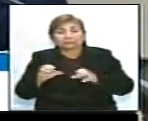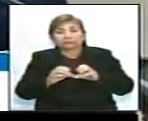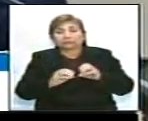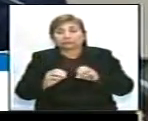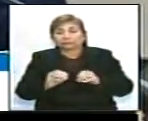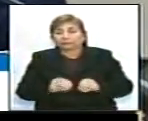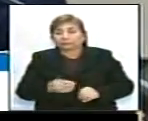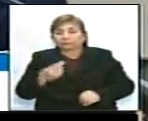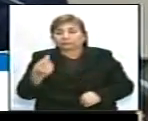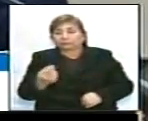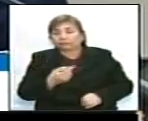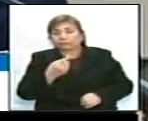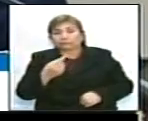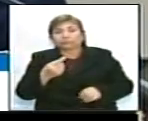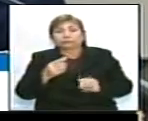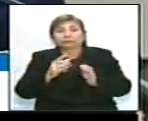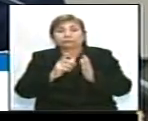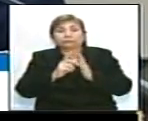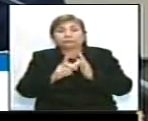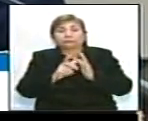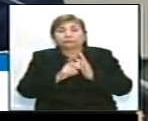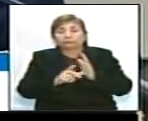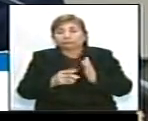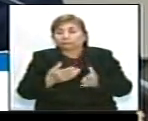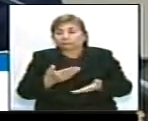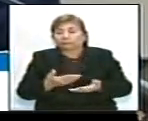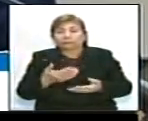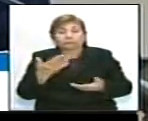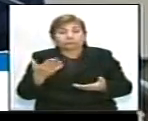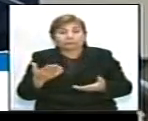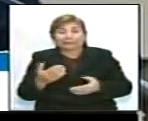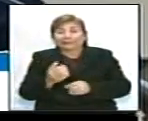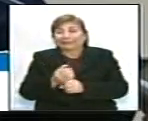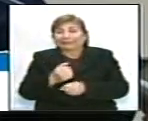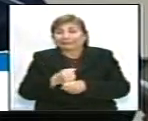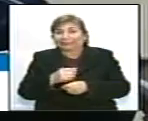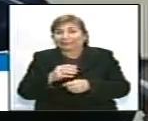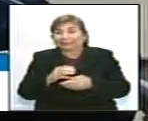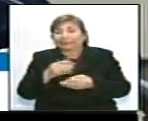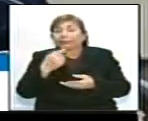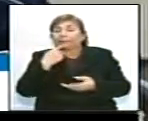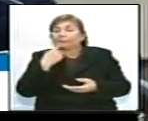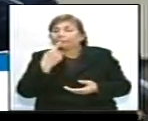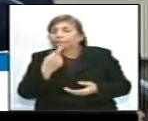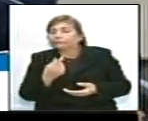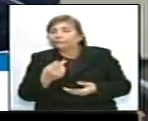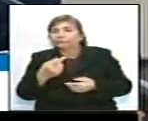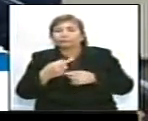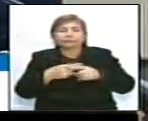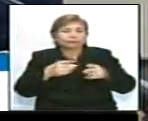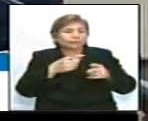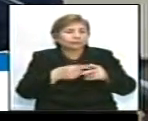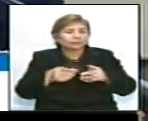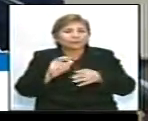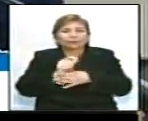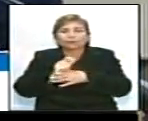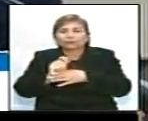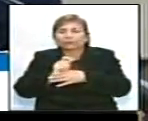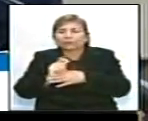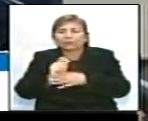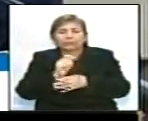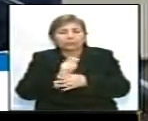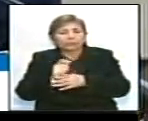no solamente el tema de los lineamientos, hay que identificar las áreas, ¿no? Siguiente. Y por eso se han tenido una serie de talleres